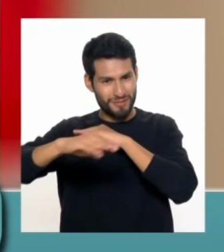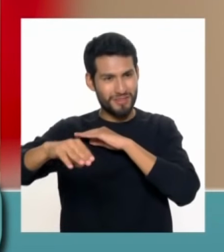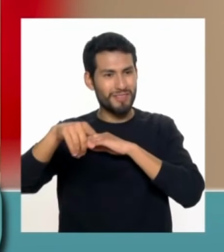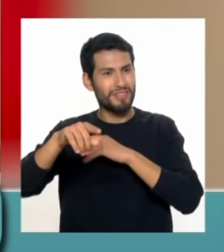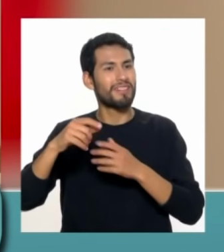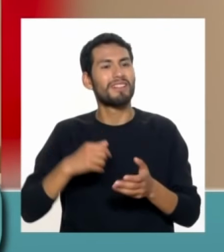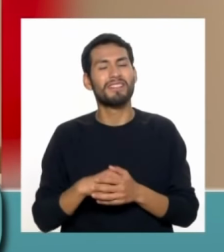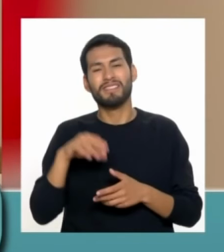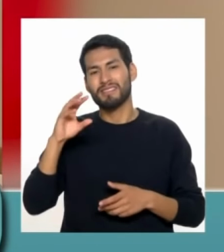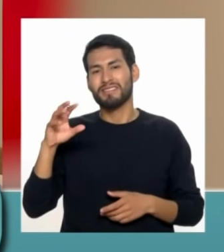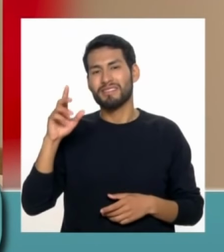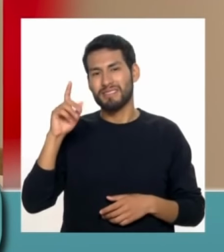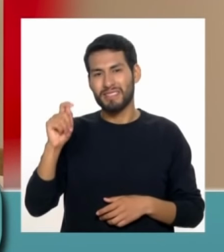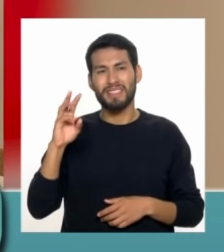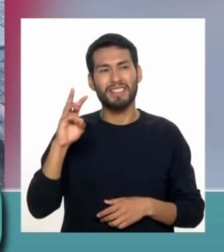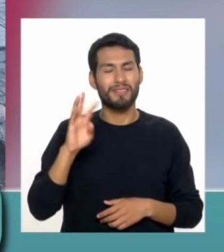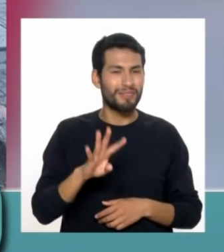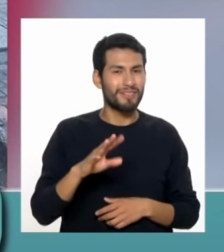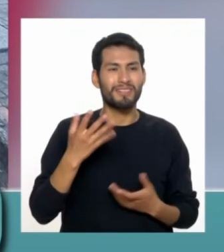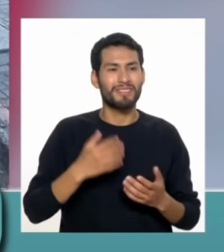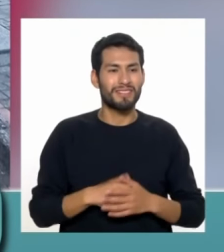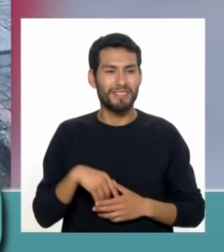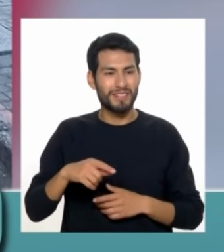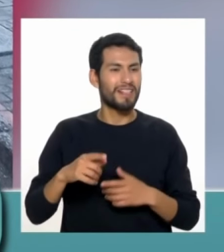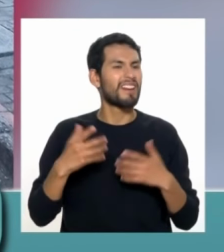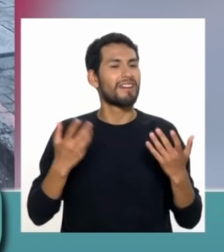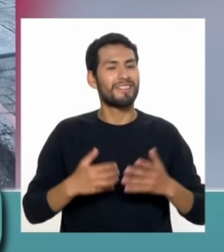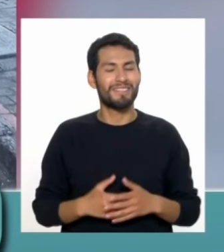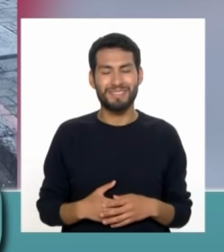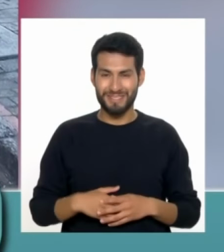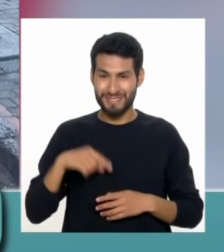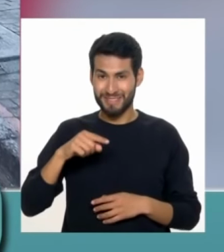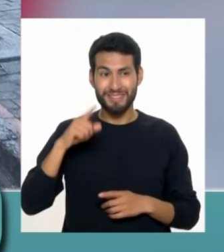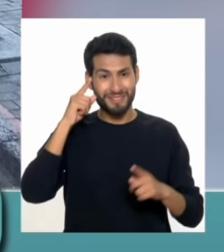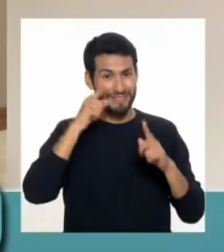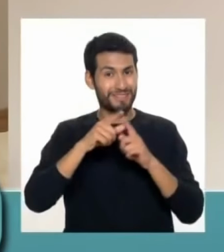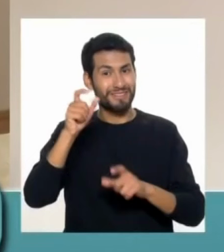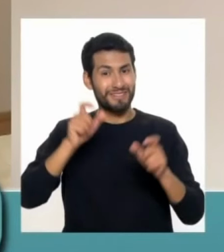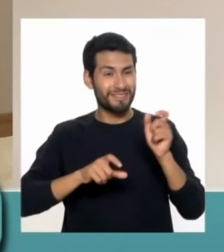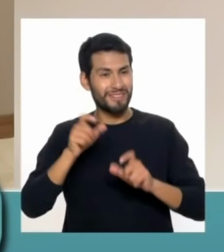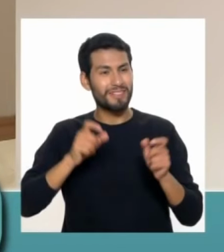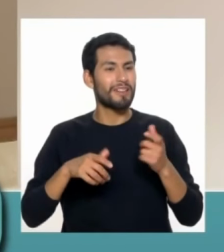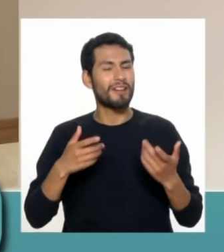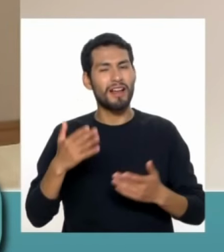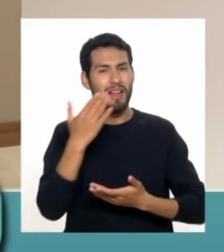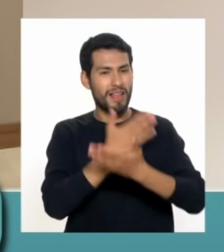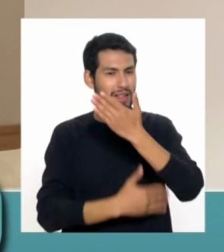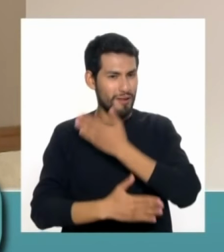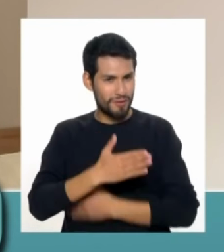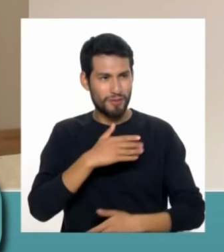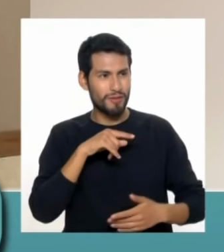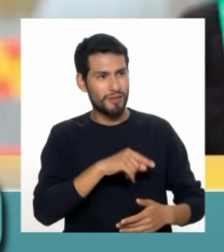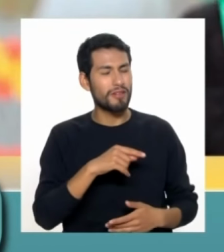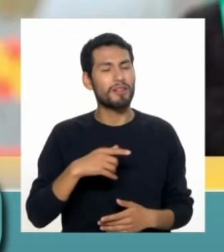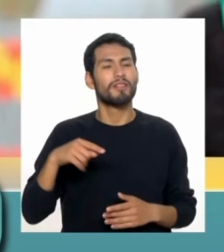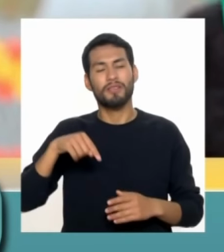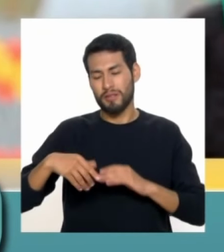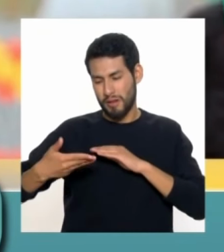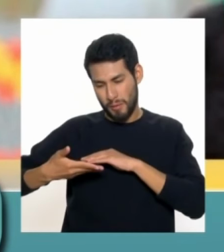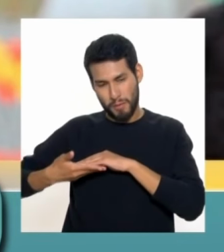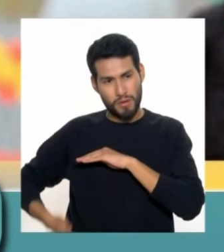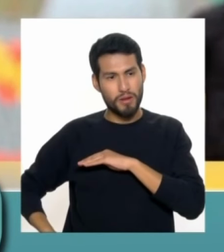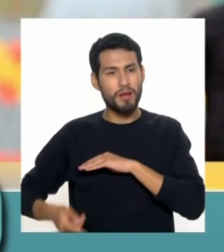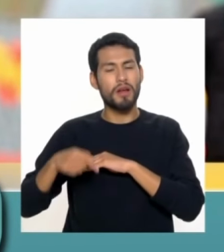categoría T64, la cual es una categoría para personas con una discapacidad del miembro inferior, que